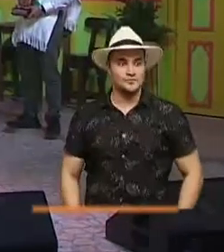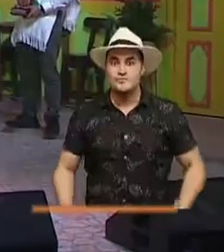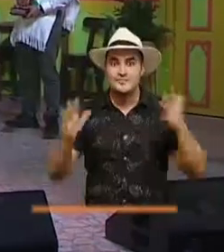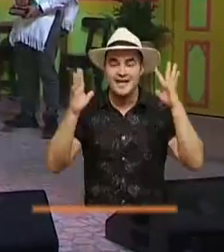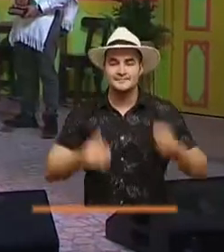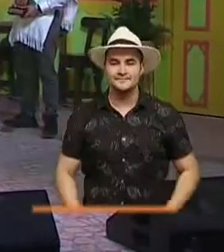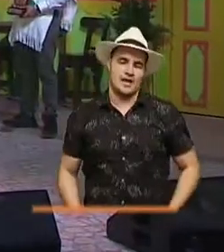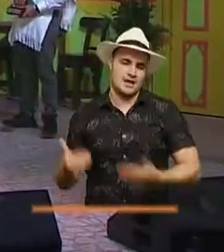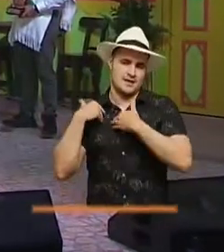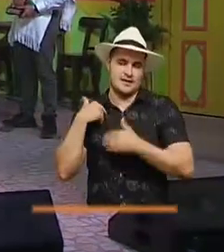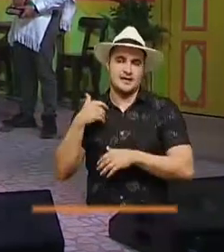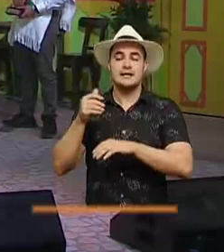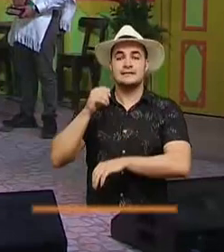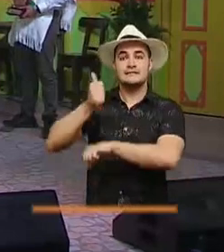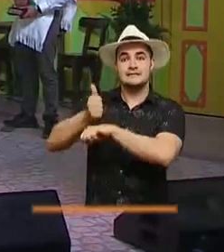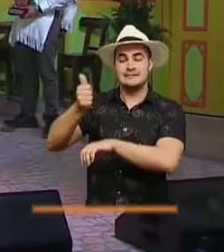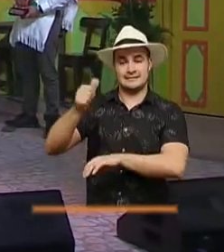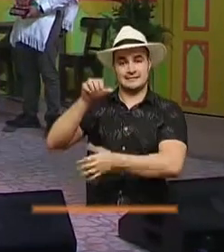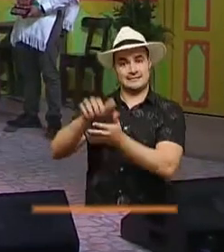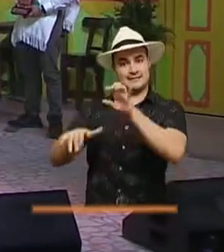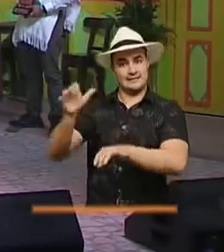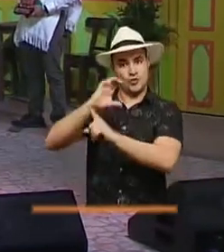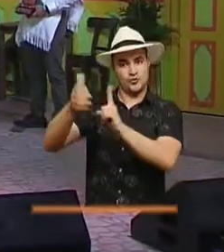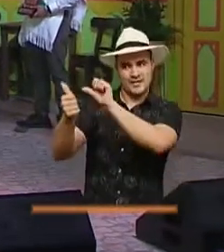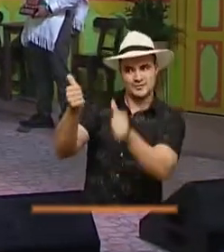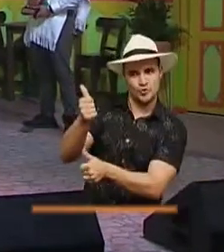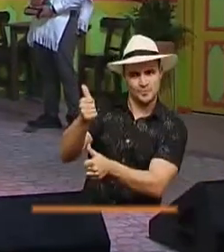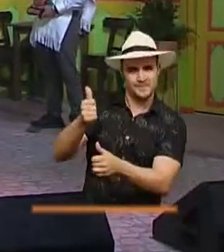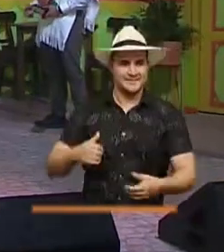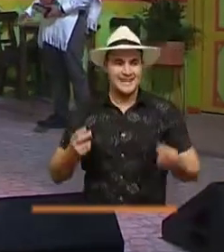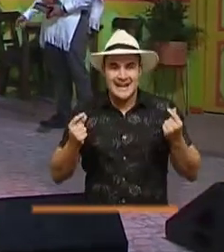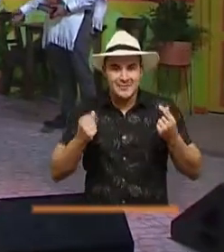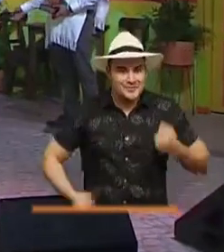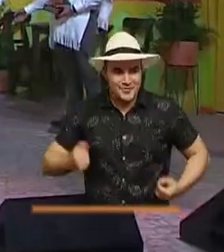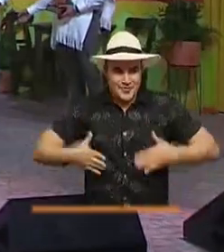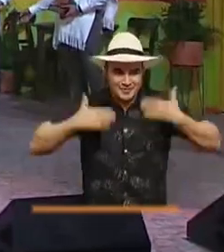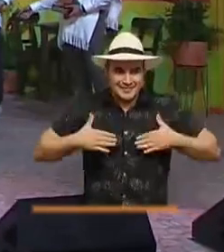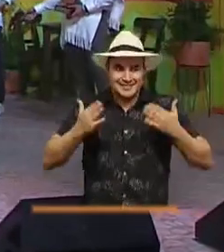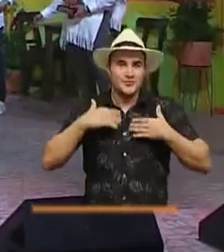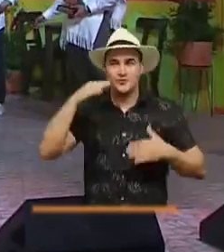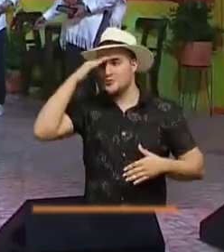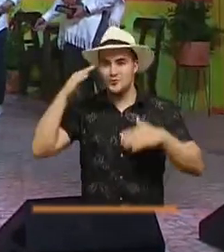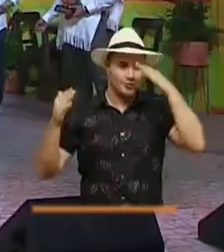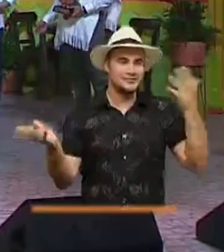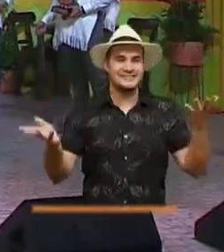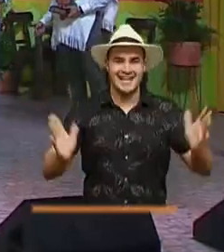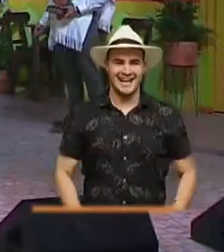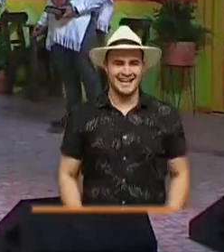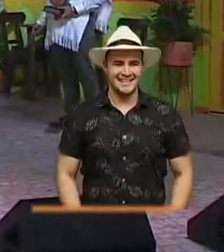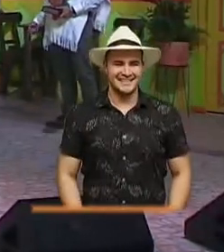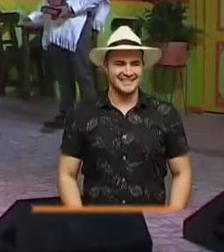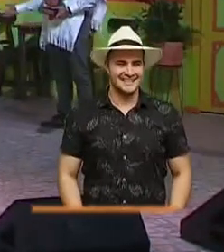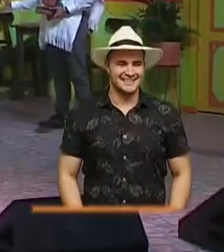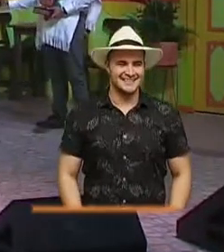el subsecretario Álvaro Narváez. Invitamos a Gallinazo corriendo con felicidad, hombre, lo estamos esperando aquí en el set.